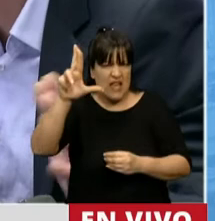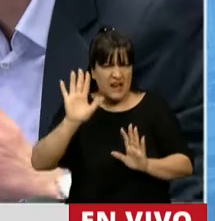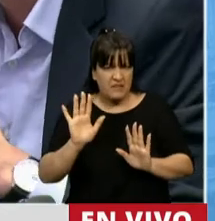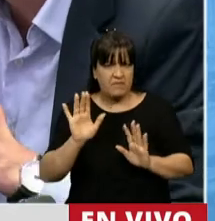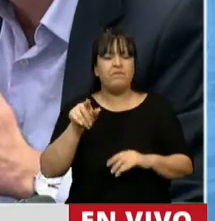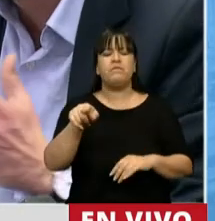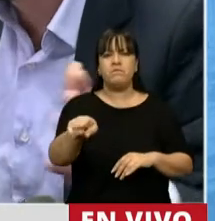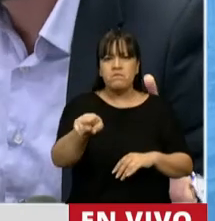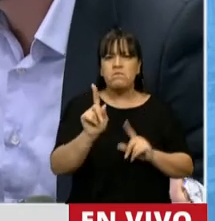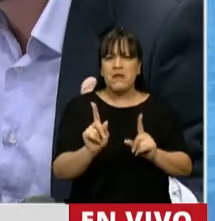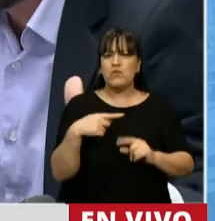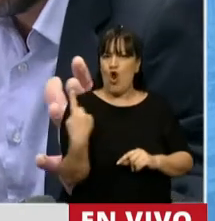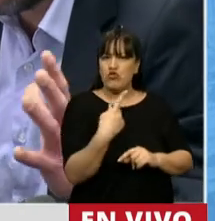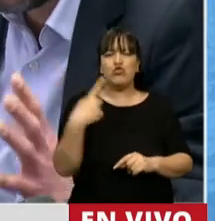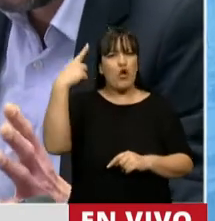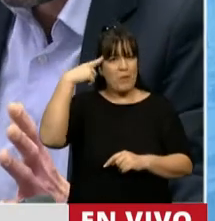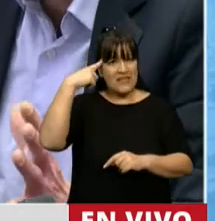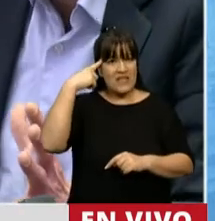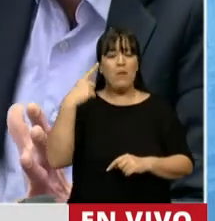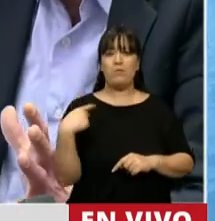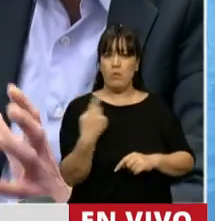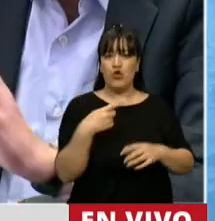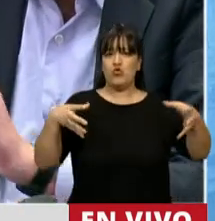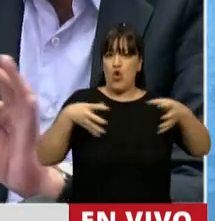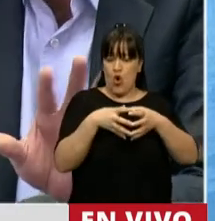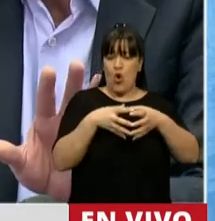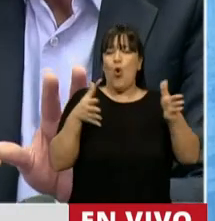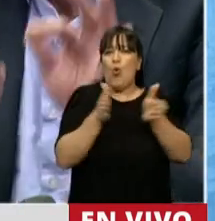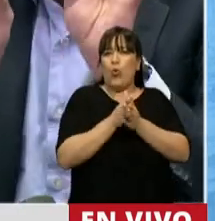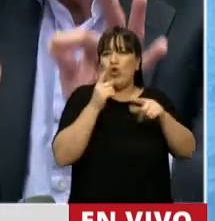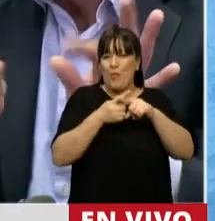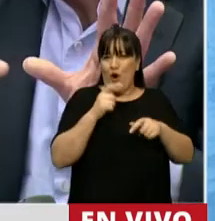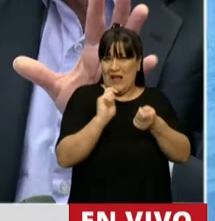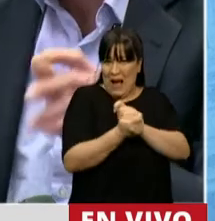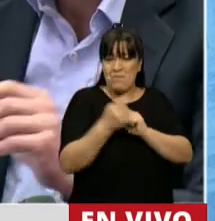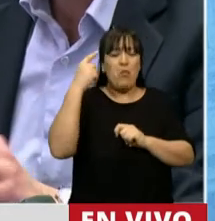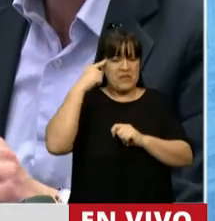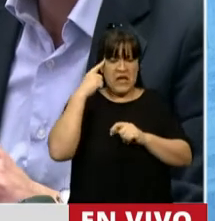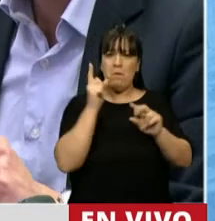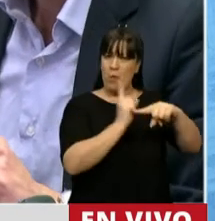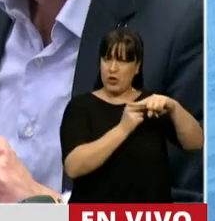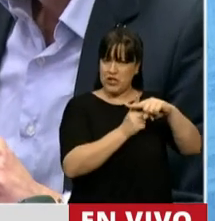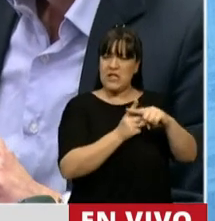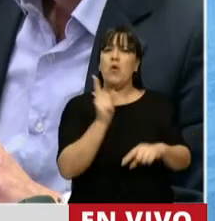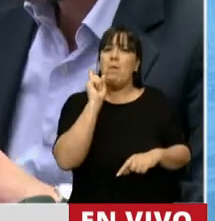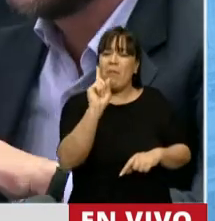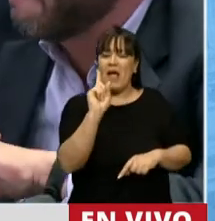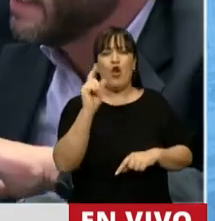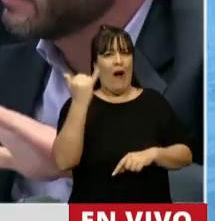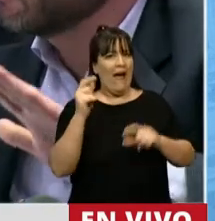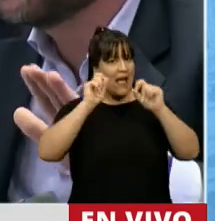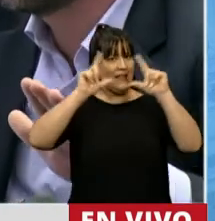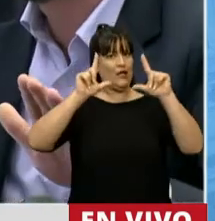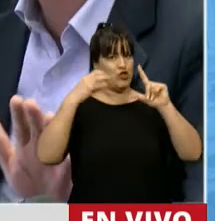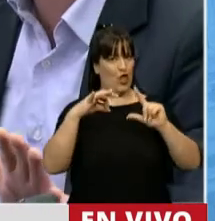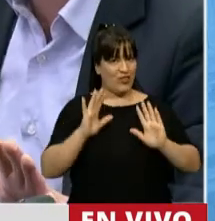esto nosotros creemos desde Juntos por el Cambio que es positivo, pero que también hace un llamado de atención, que se